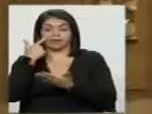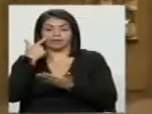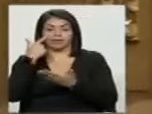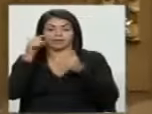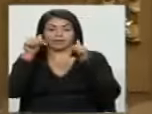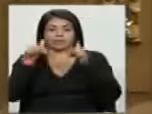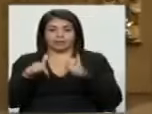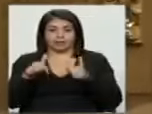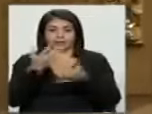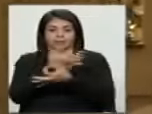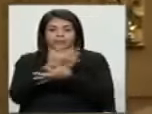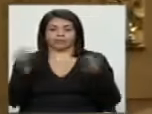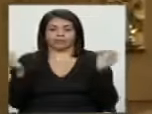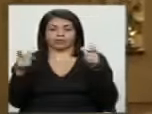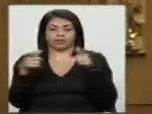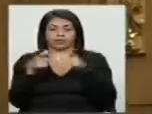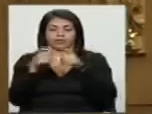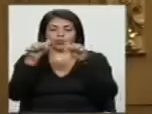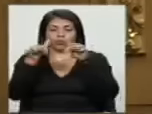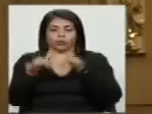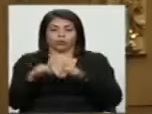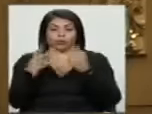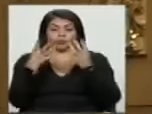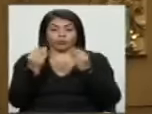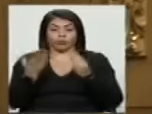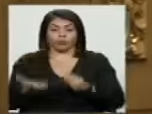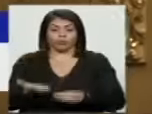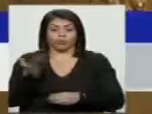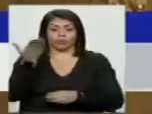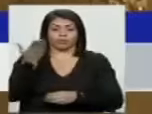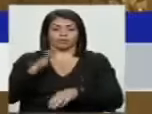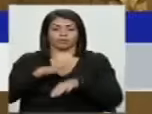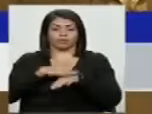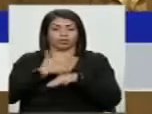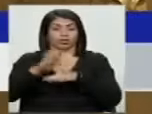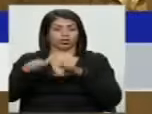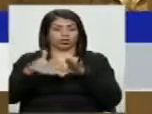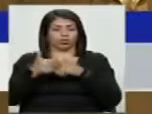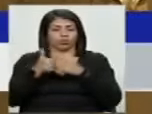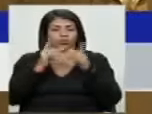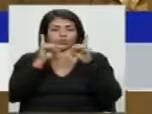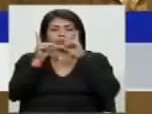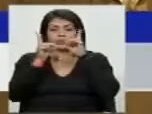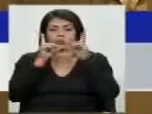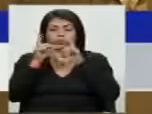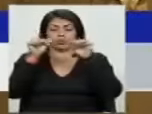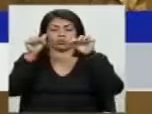esta extraordinaria sesión el día de hoy, además muy importante por todo lo que se está discutiendo.